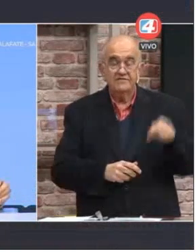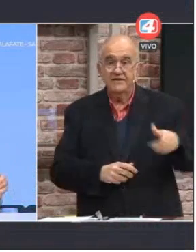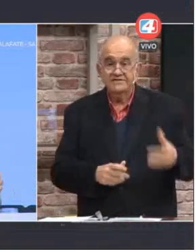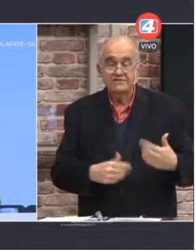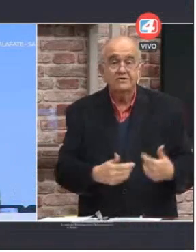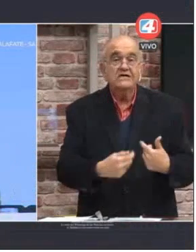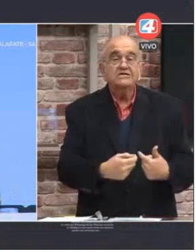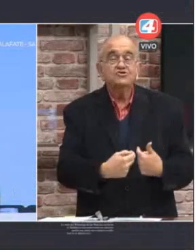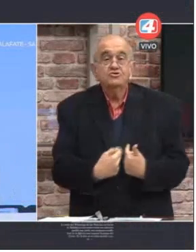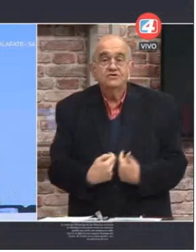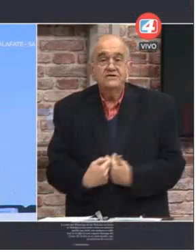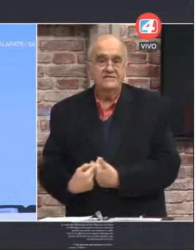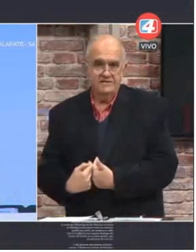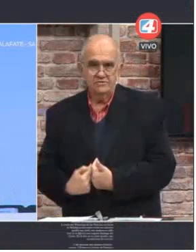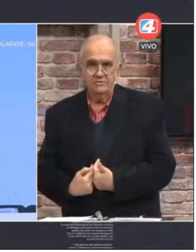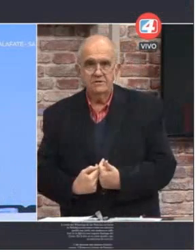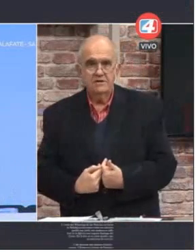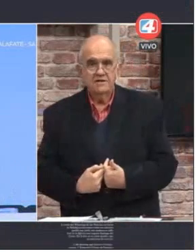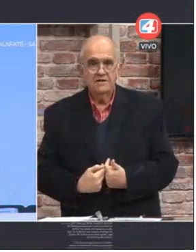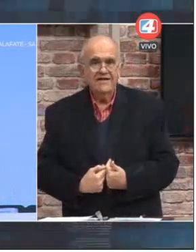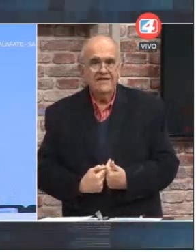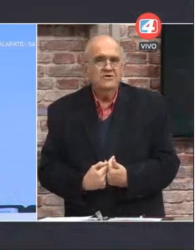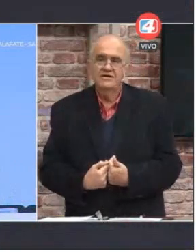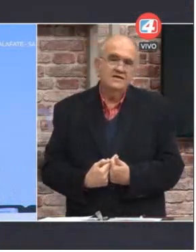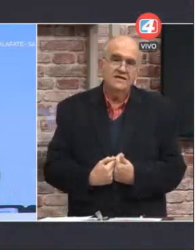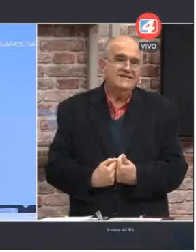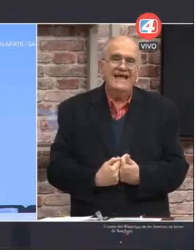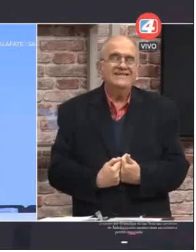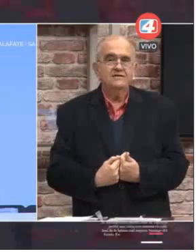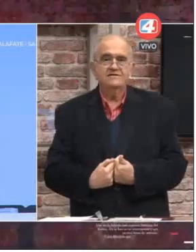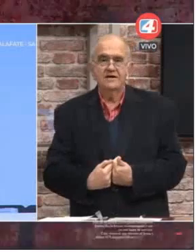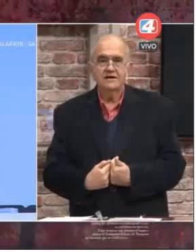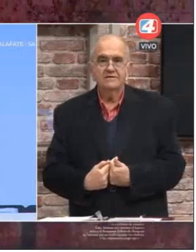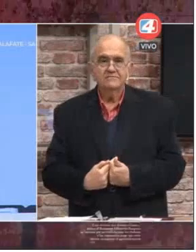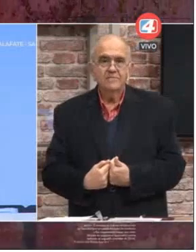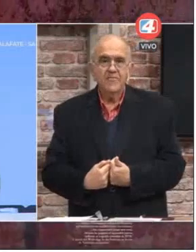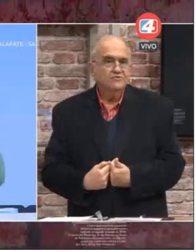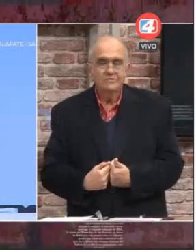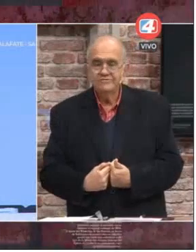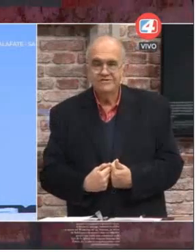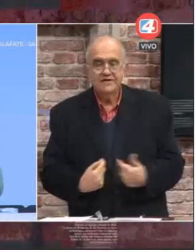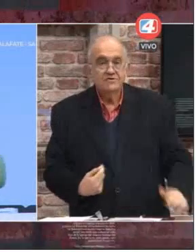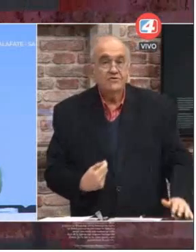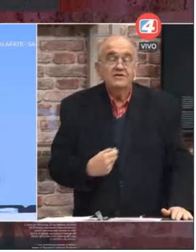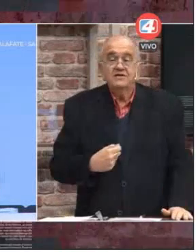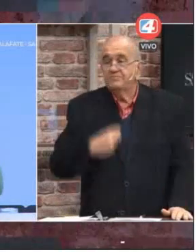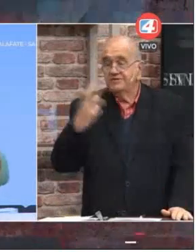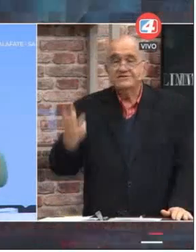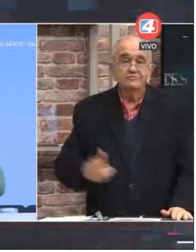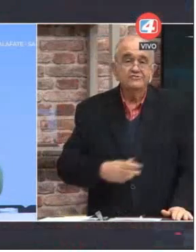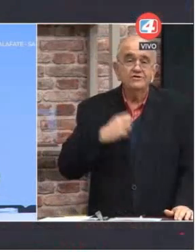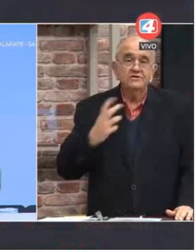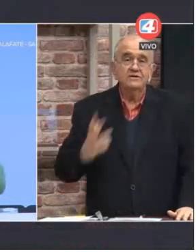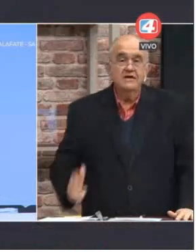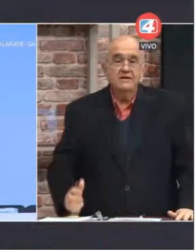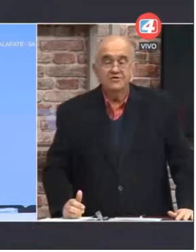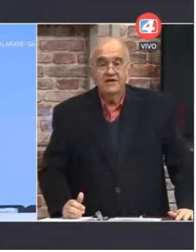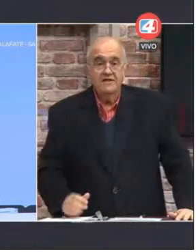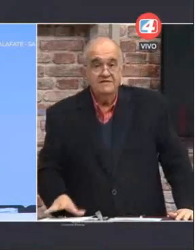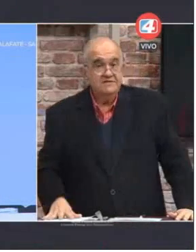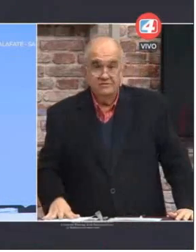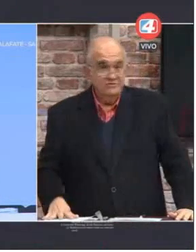que ir a defender sino yo no hice eso que es lo que ni nadie dice haga yo no escuchará todos hablan de persecuciones